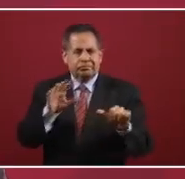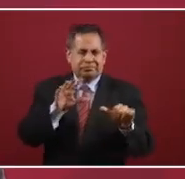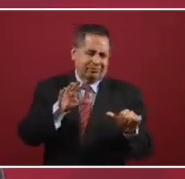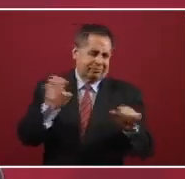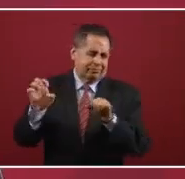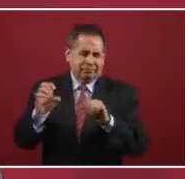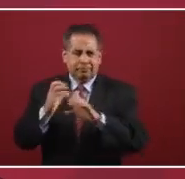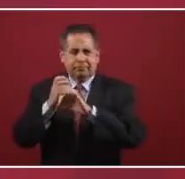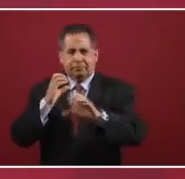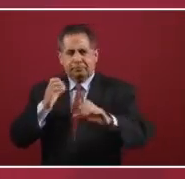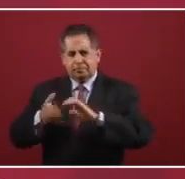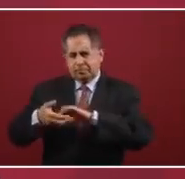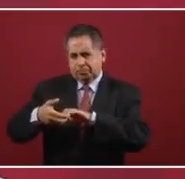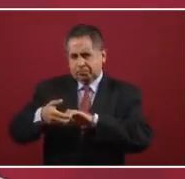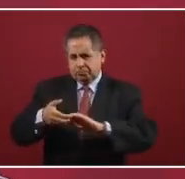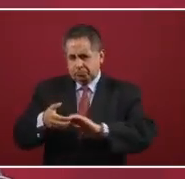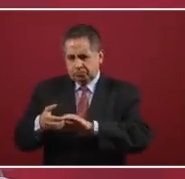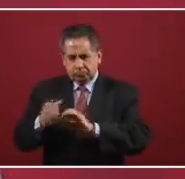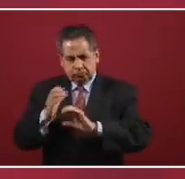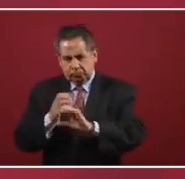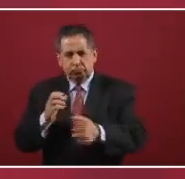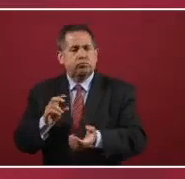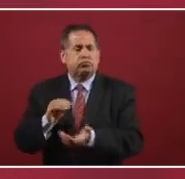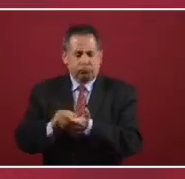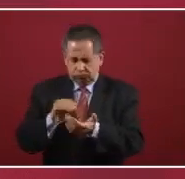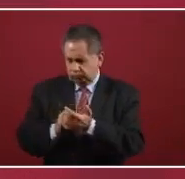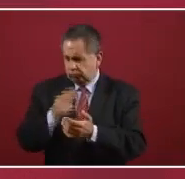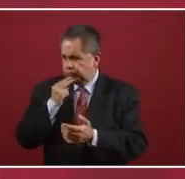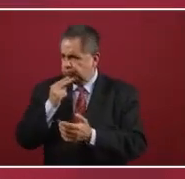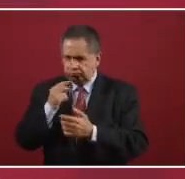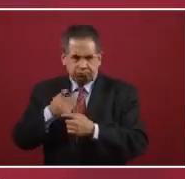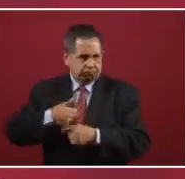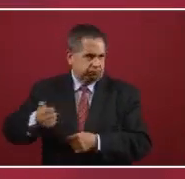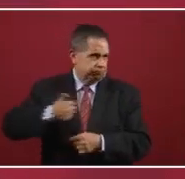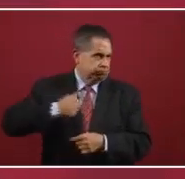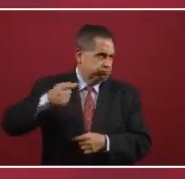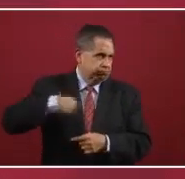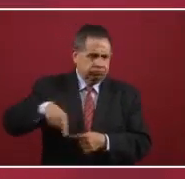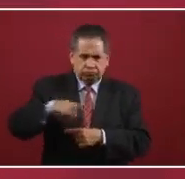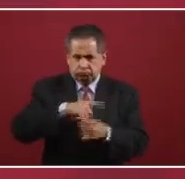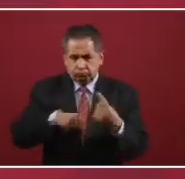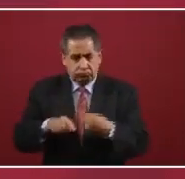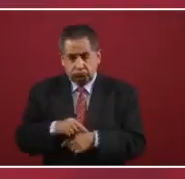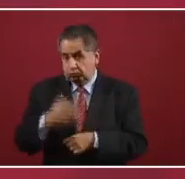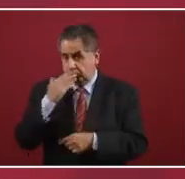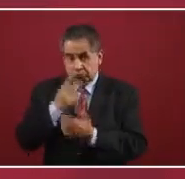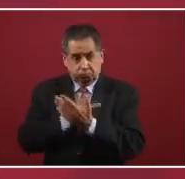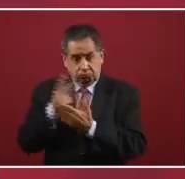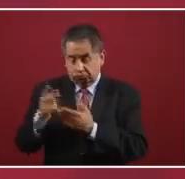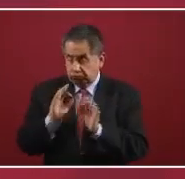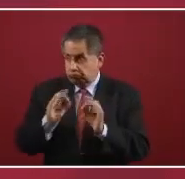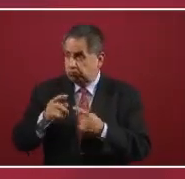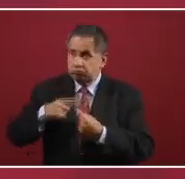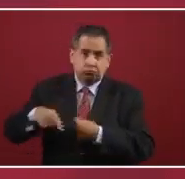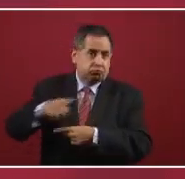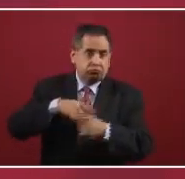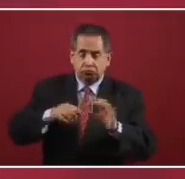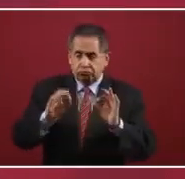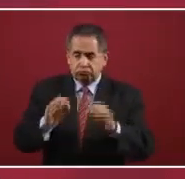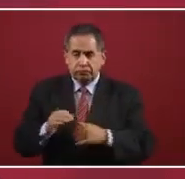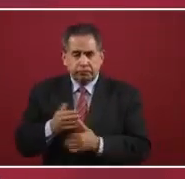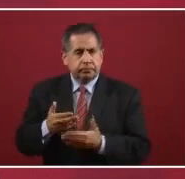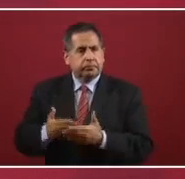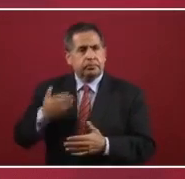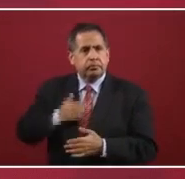600 pipas que están funcionando y está muy bien el programa. Ahora que